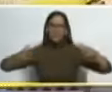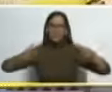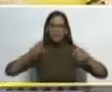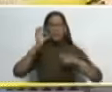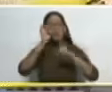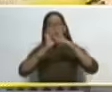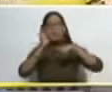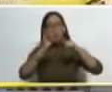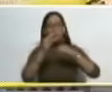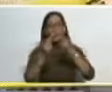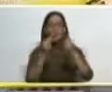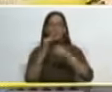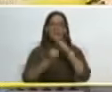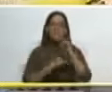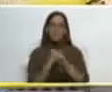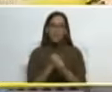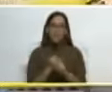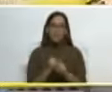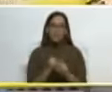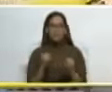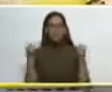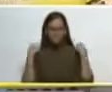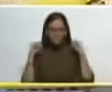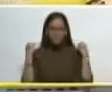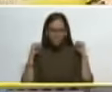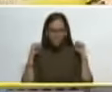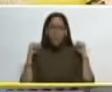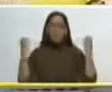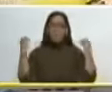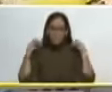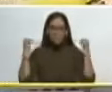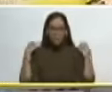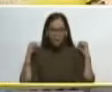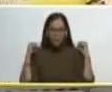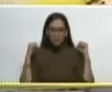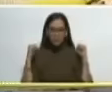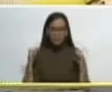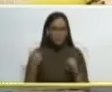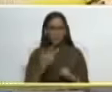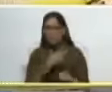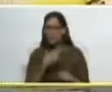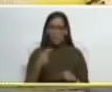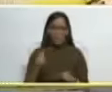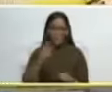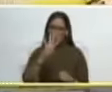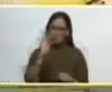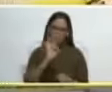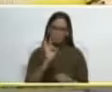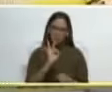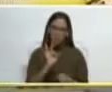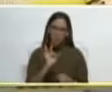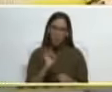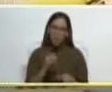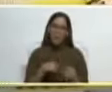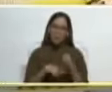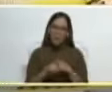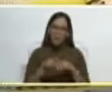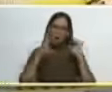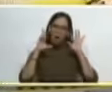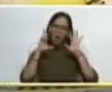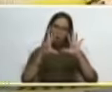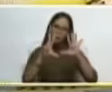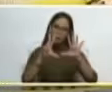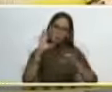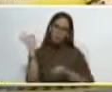Monetario Internacional, prepárate, prepárate. No va a ser 4%, va a ser 8%.